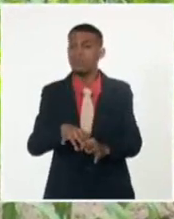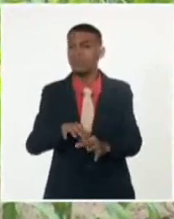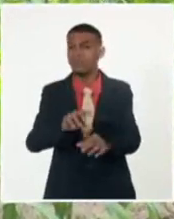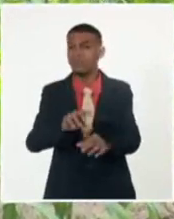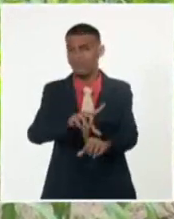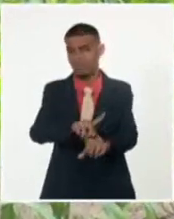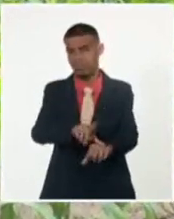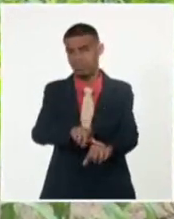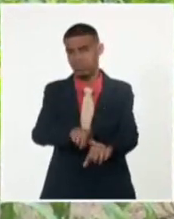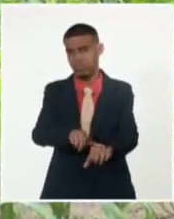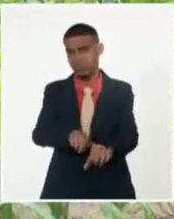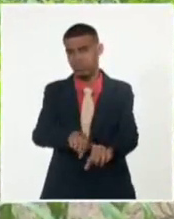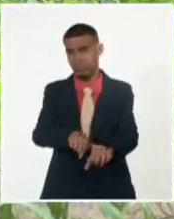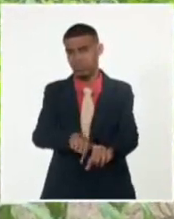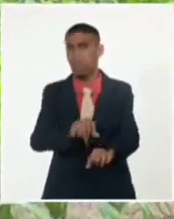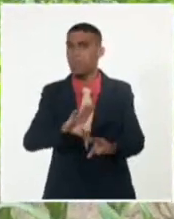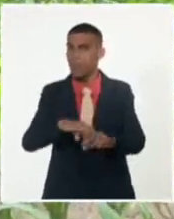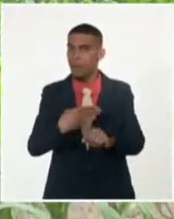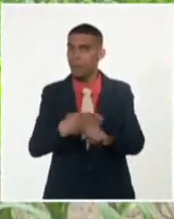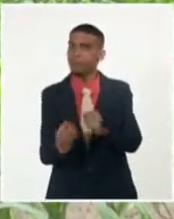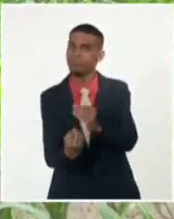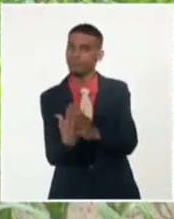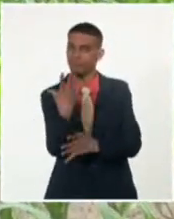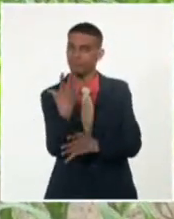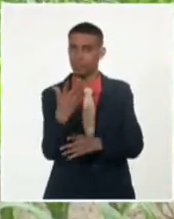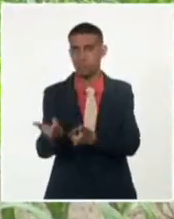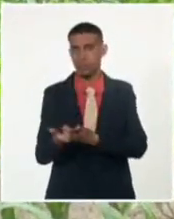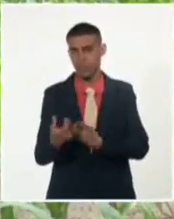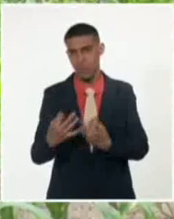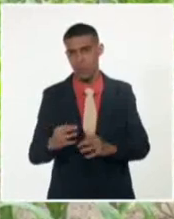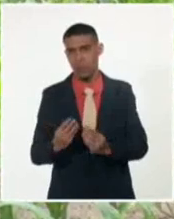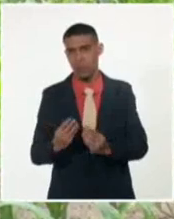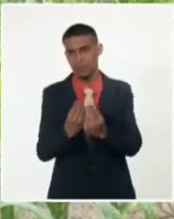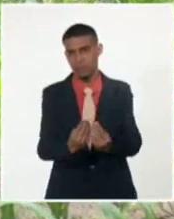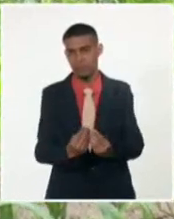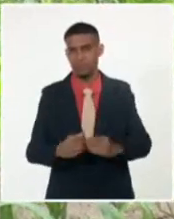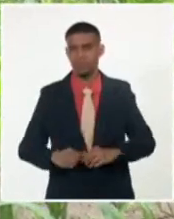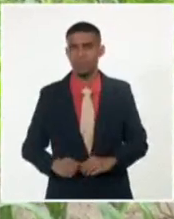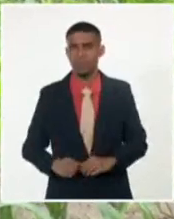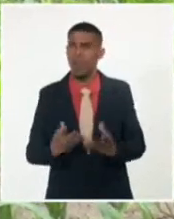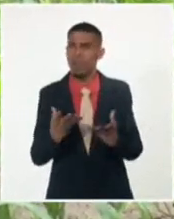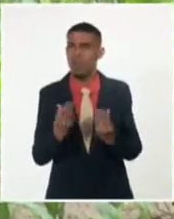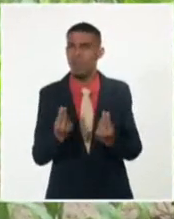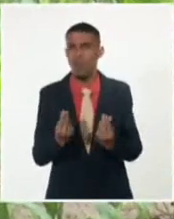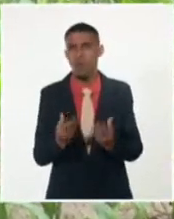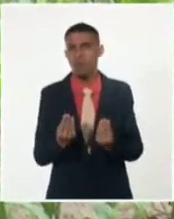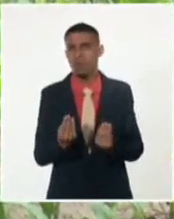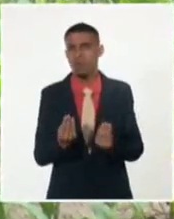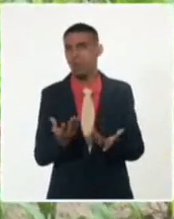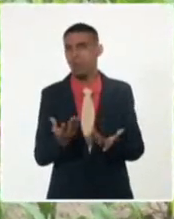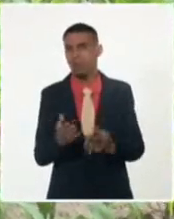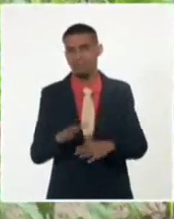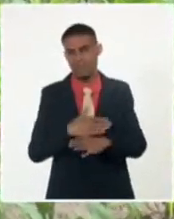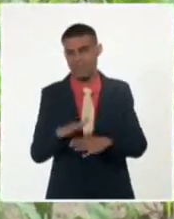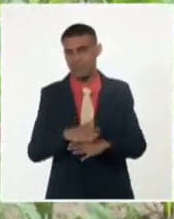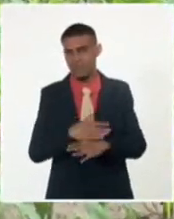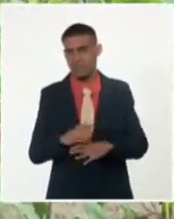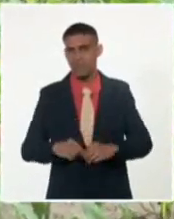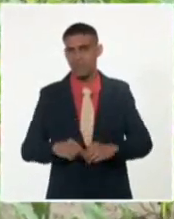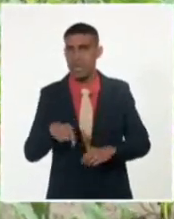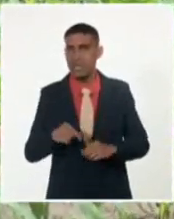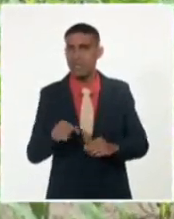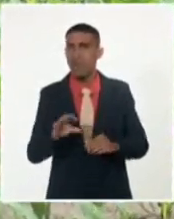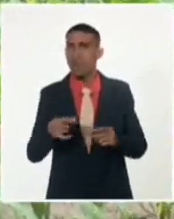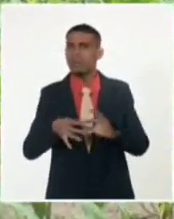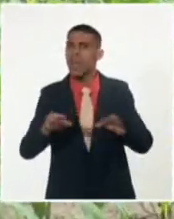lleva más tiempo en el terreno para poderla cosechar. Y muchas hortalizas, que es lo que estamos ahí. Aquí vemos como hay habichuelas,